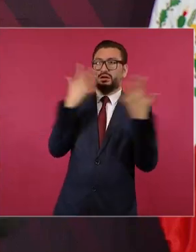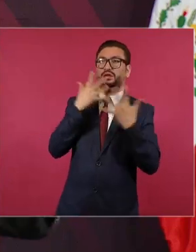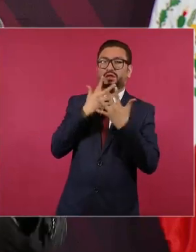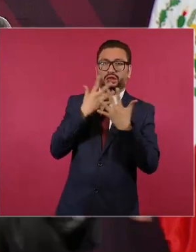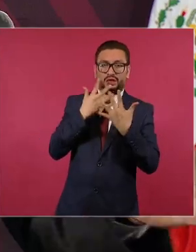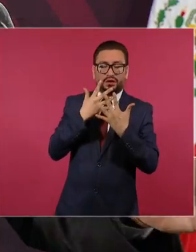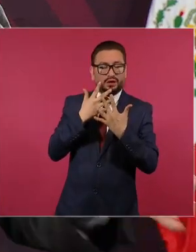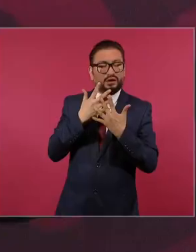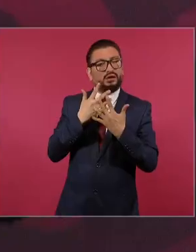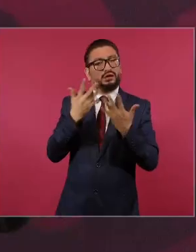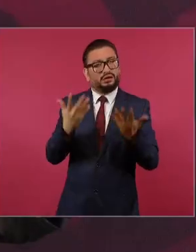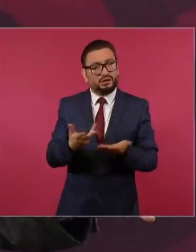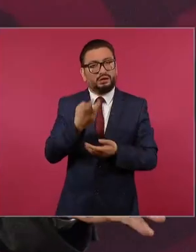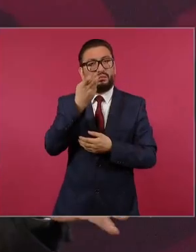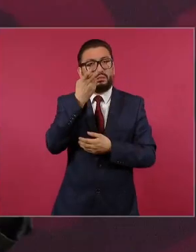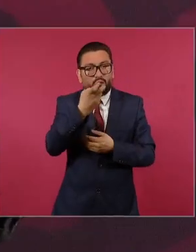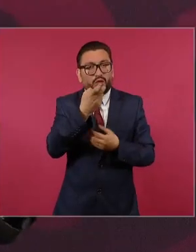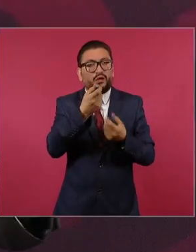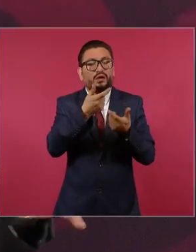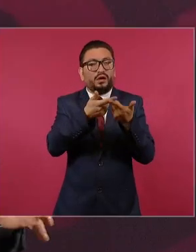Por eso algunos que todavía están